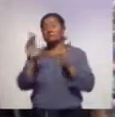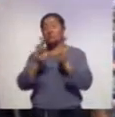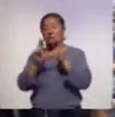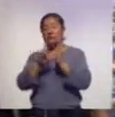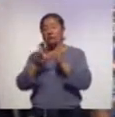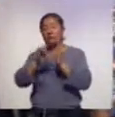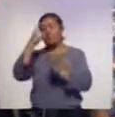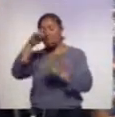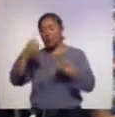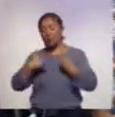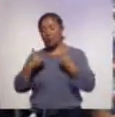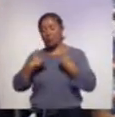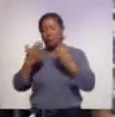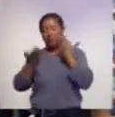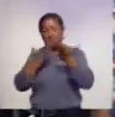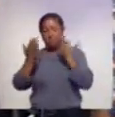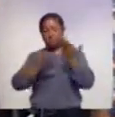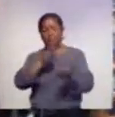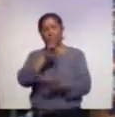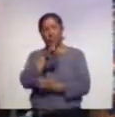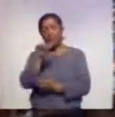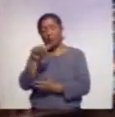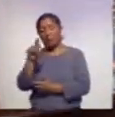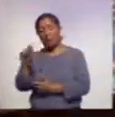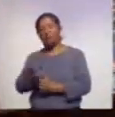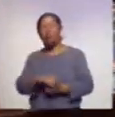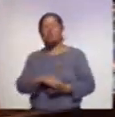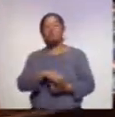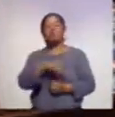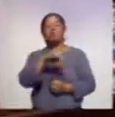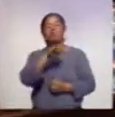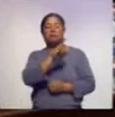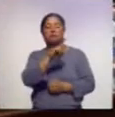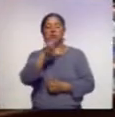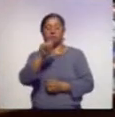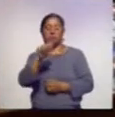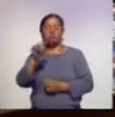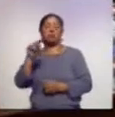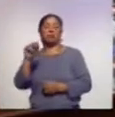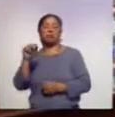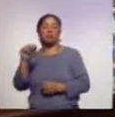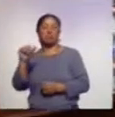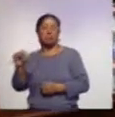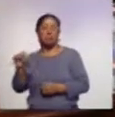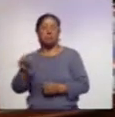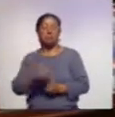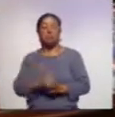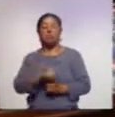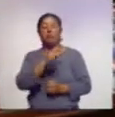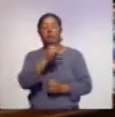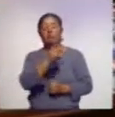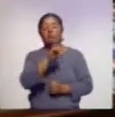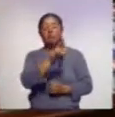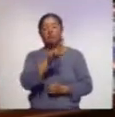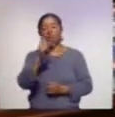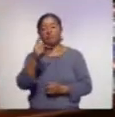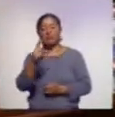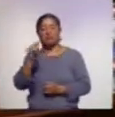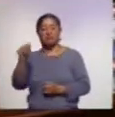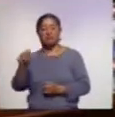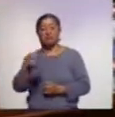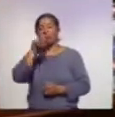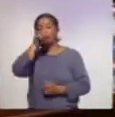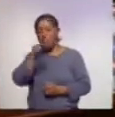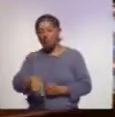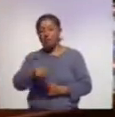de la Universidad Autónoma de Tlaxcala, del Instituto Tecnológico de Apizaco, de la Universidad Politécnica de Tlaxcala, así como